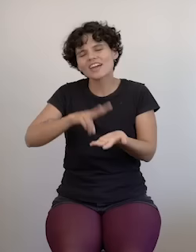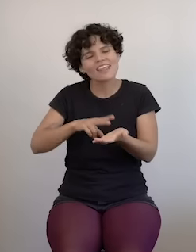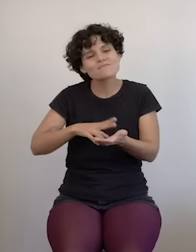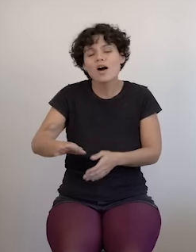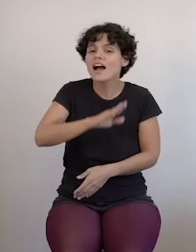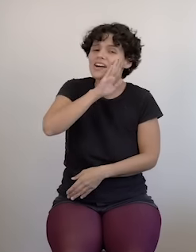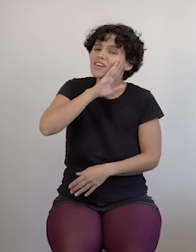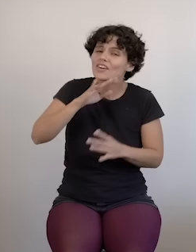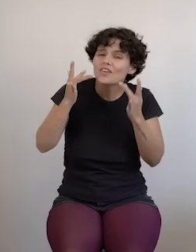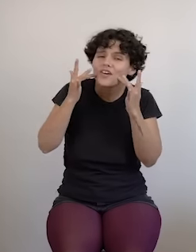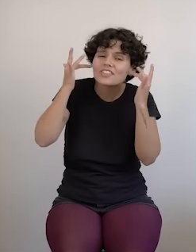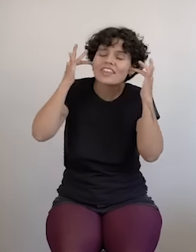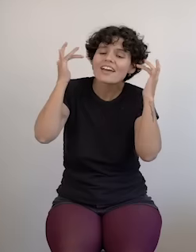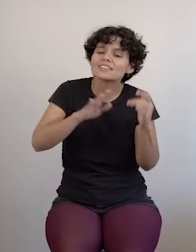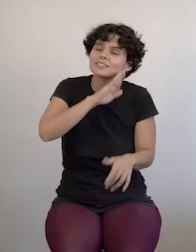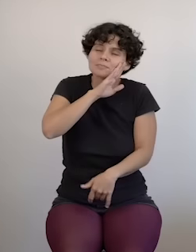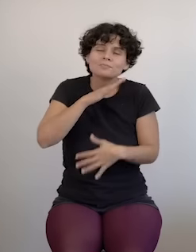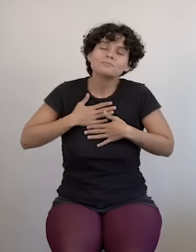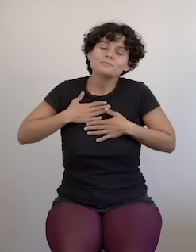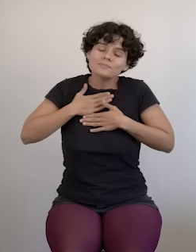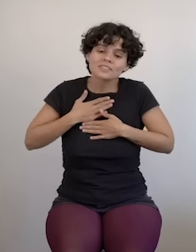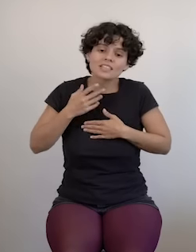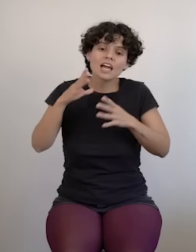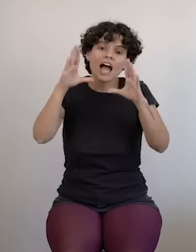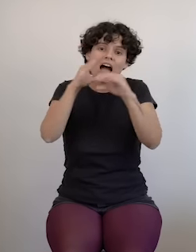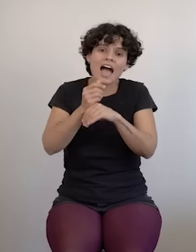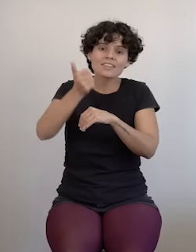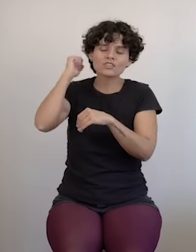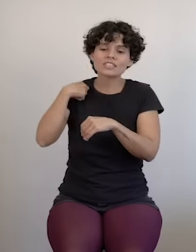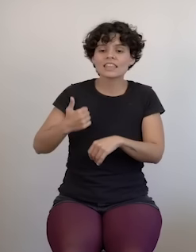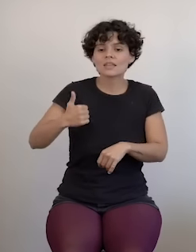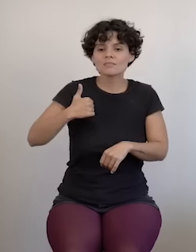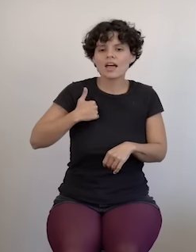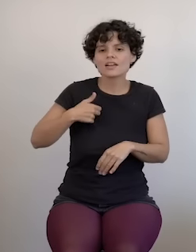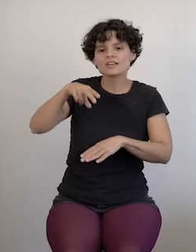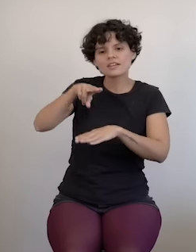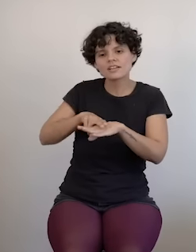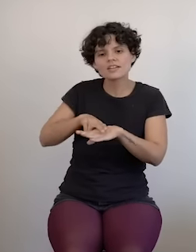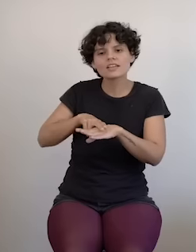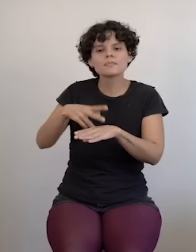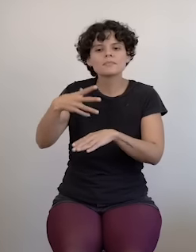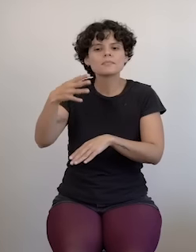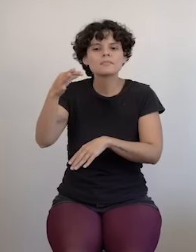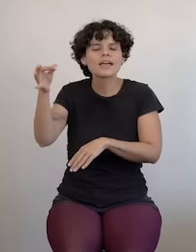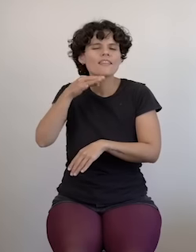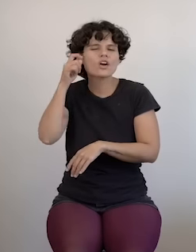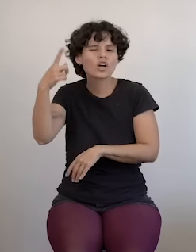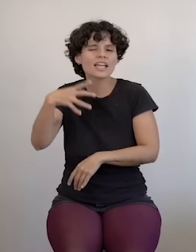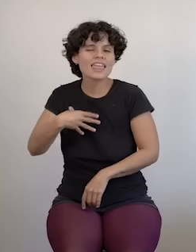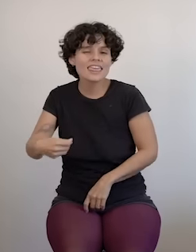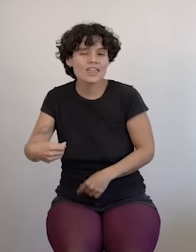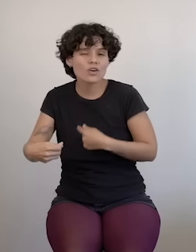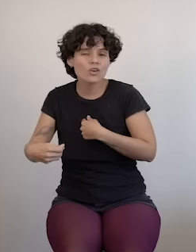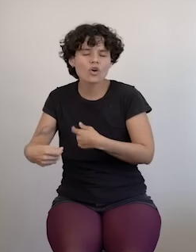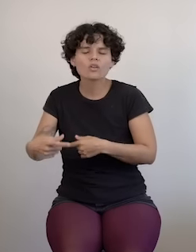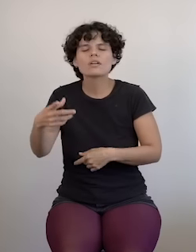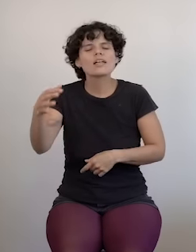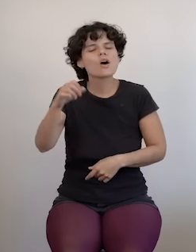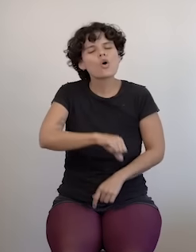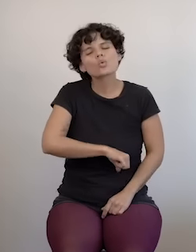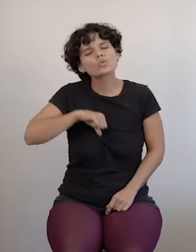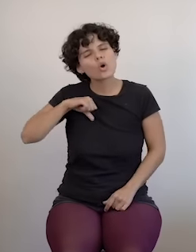a contarme súper contento. Mira, súper feliz, hermano. Encima anoche me quedé dormido temprano y mi mujer me dice que mi hijo dice que está